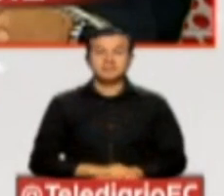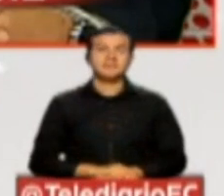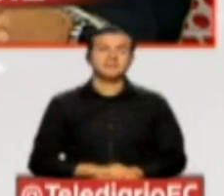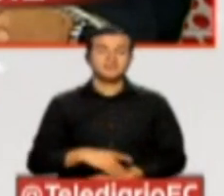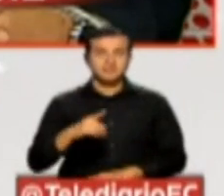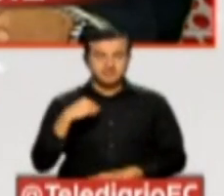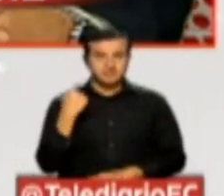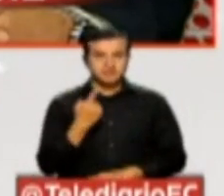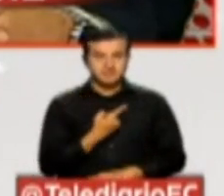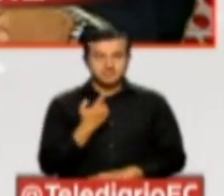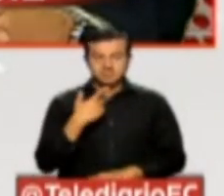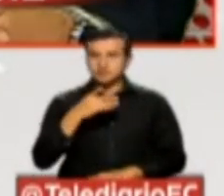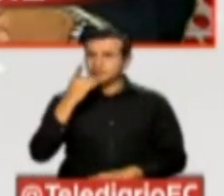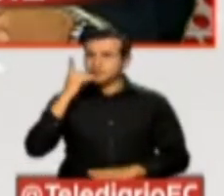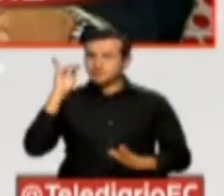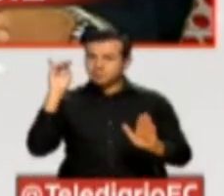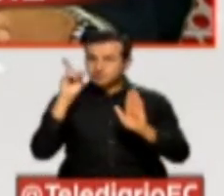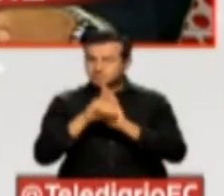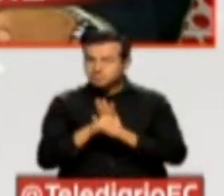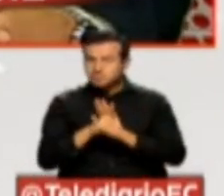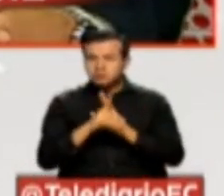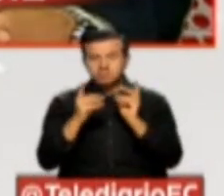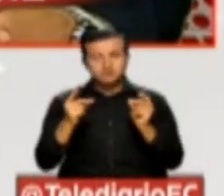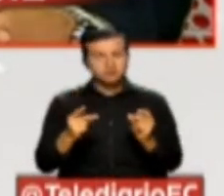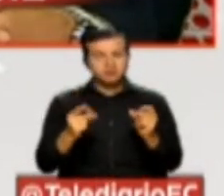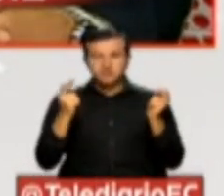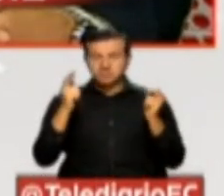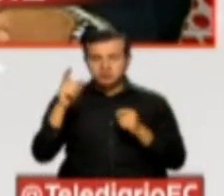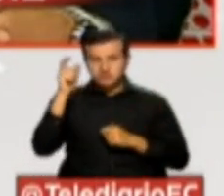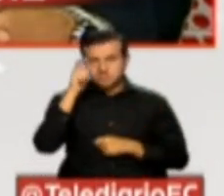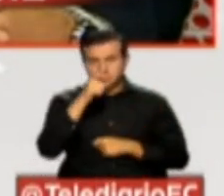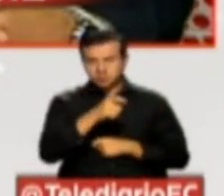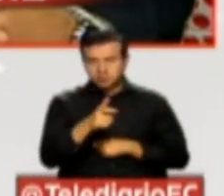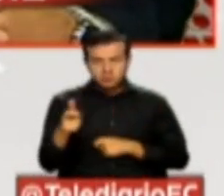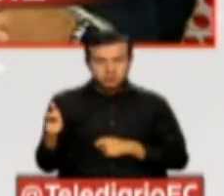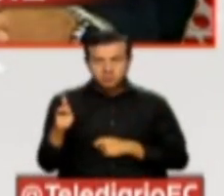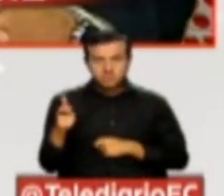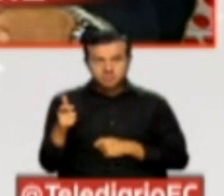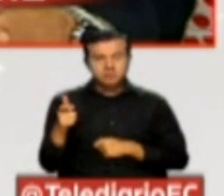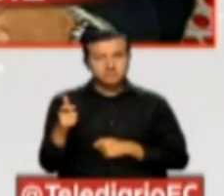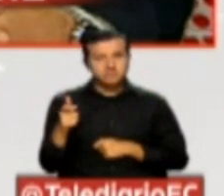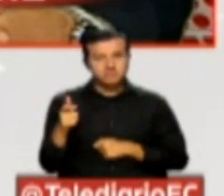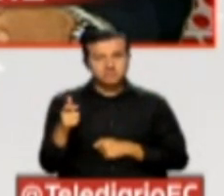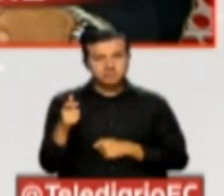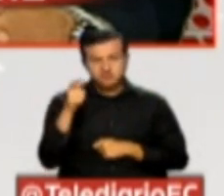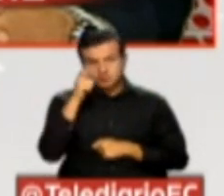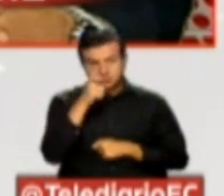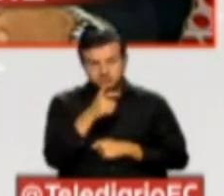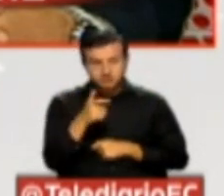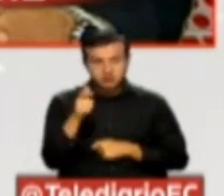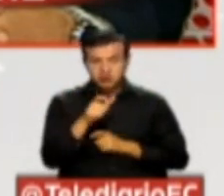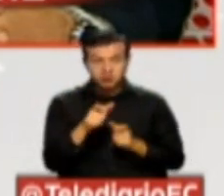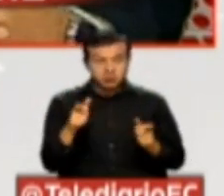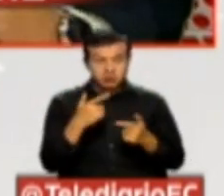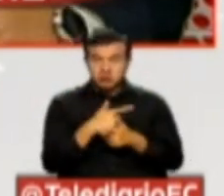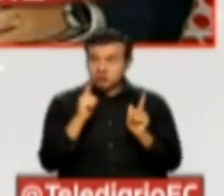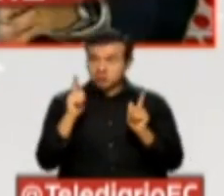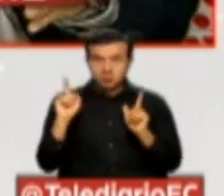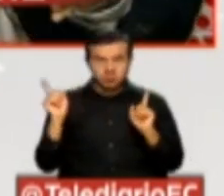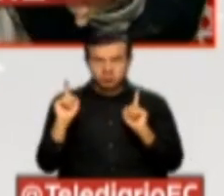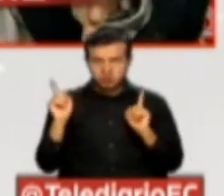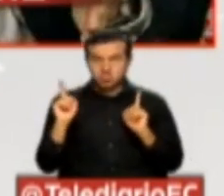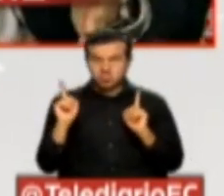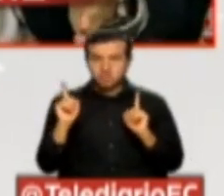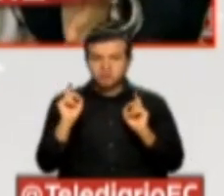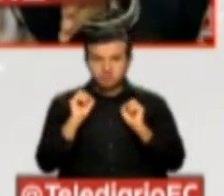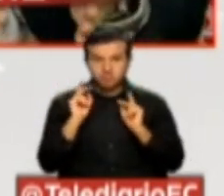Nosotros hemos presentado la denuncia para que inmediatamente la Fiscalía tome todas las acciones para que esto no quede en la impunidad. Perdimos